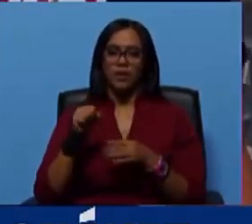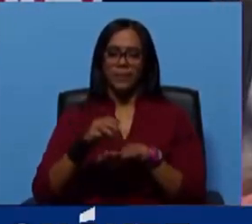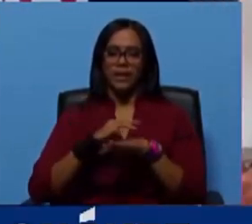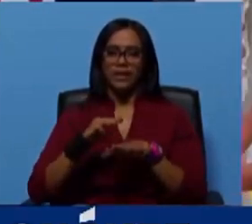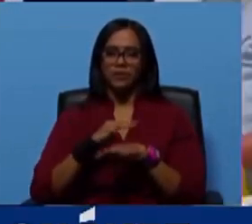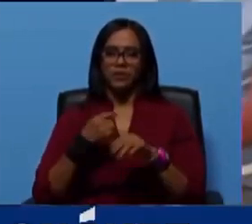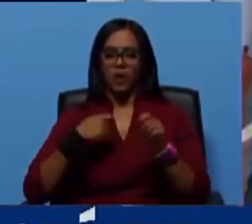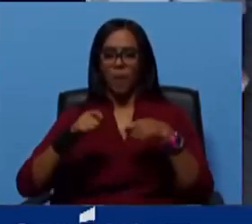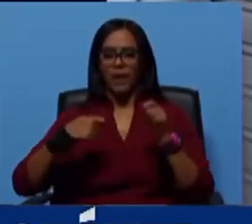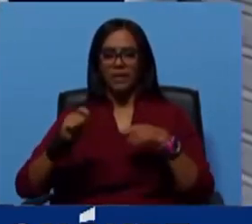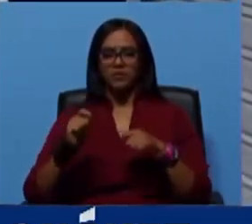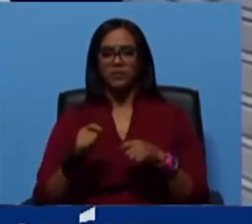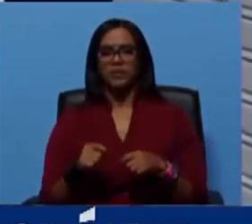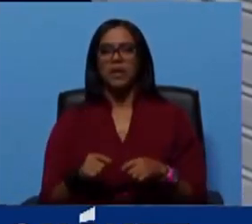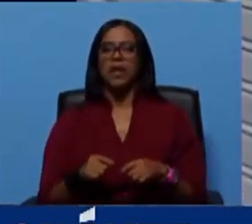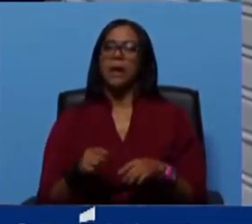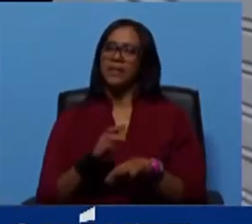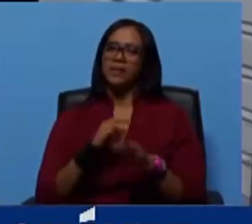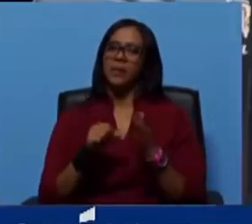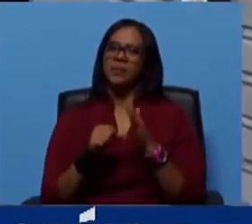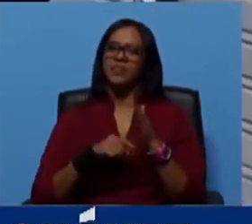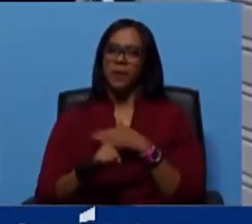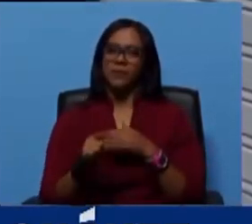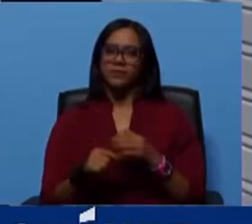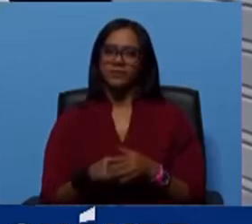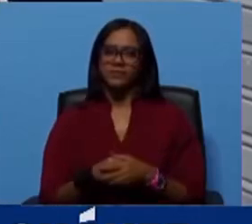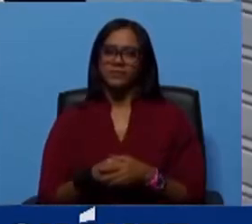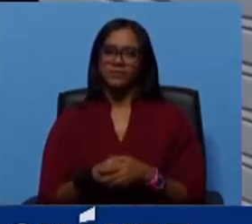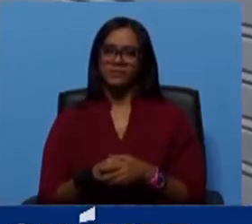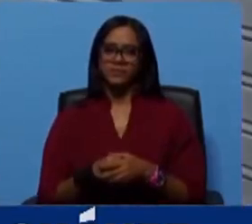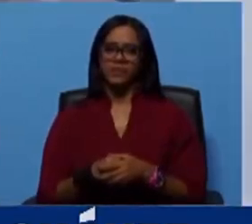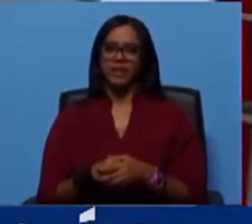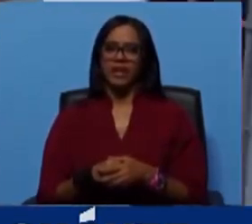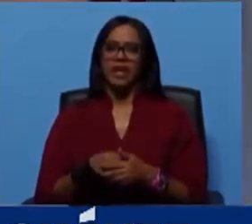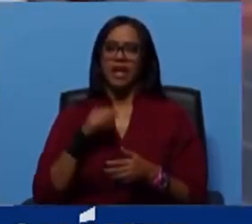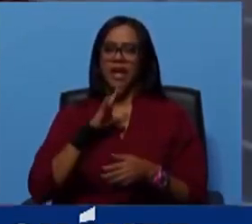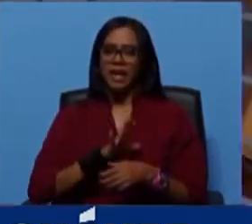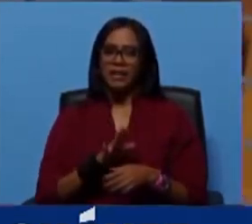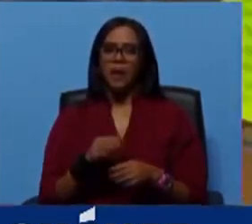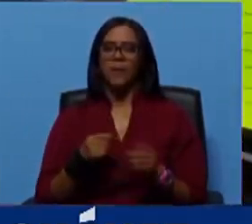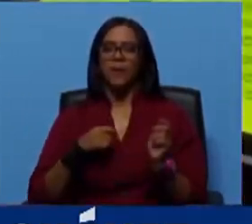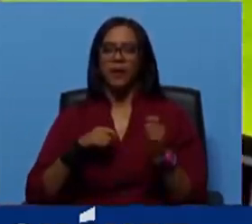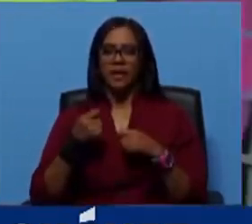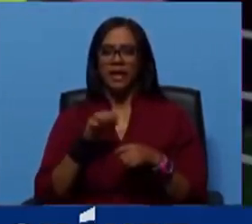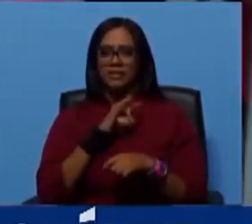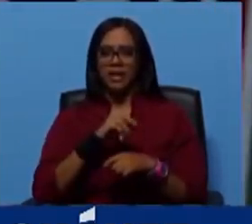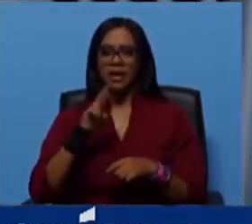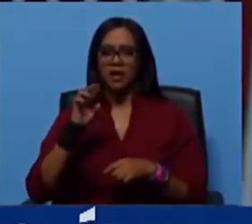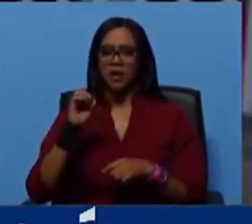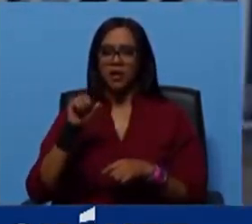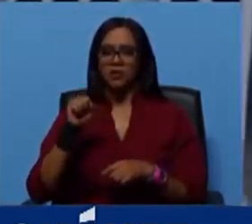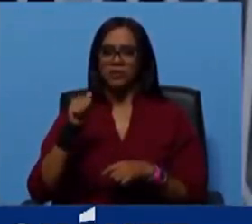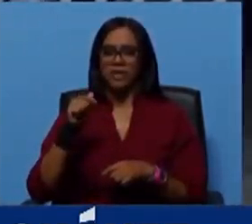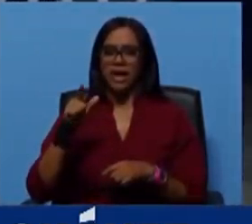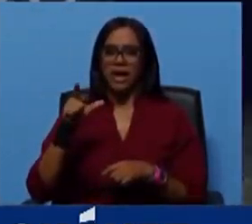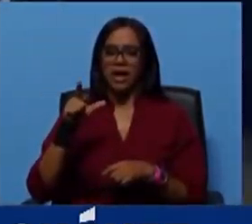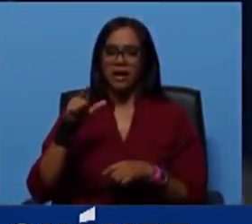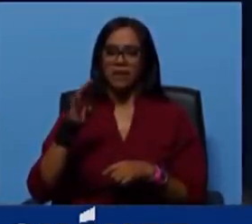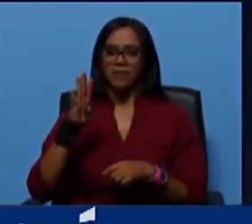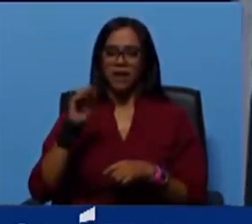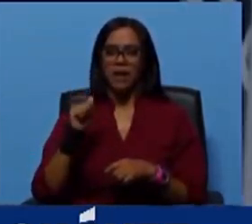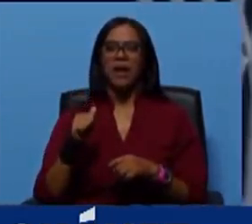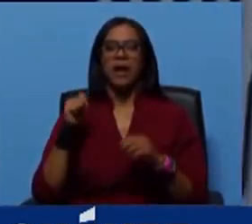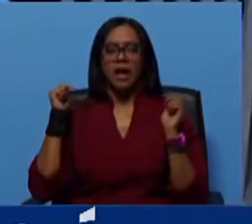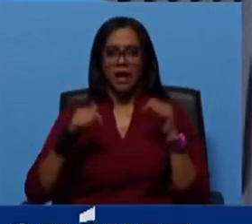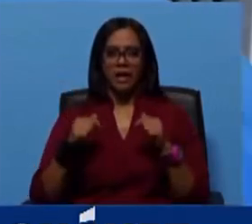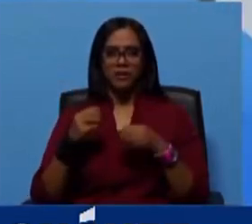Y, ministro, ¿por dónde me lleva? Bueno, estamos, Boris, aquí en la bodega de la señora Rosalba. Esta es una bodega que se instaló,